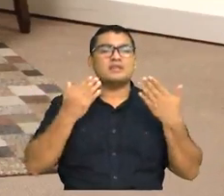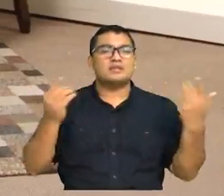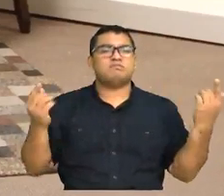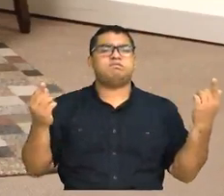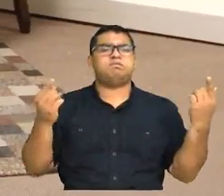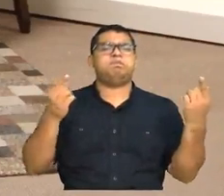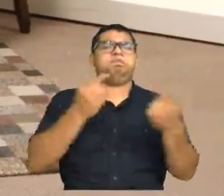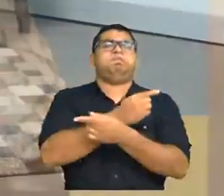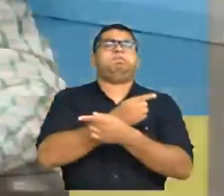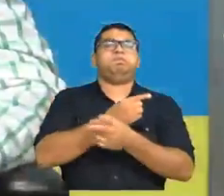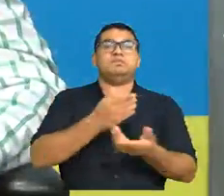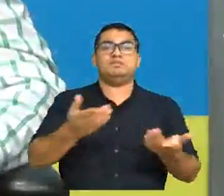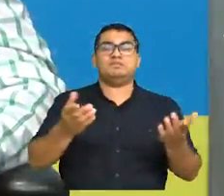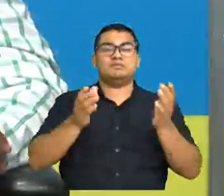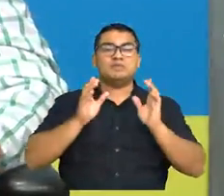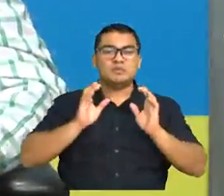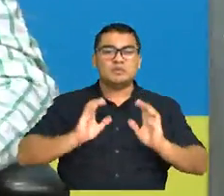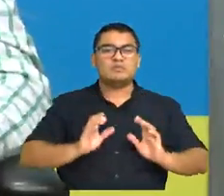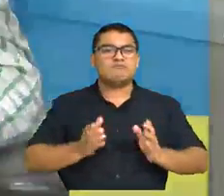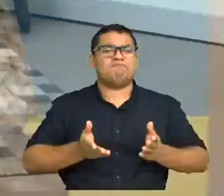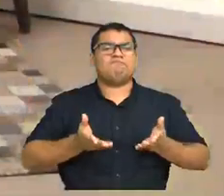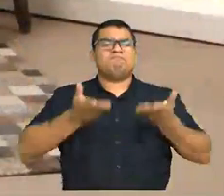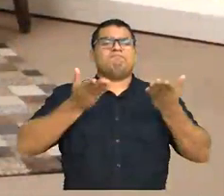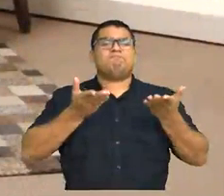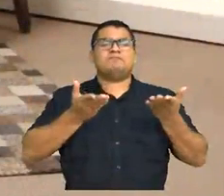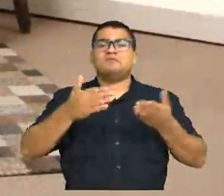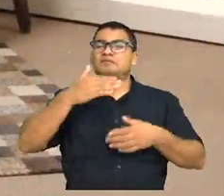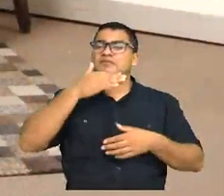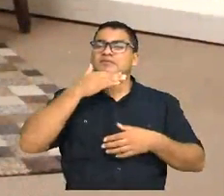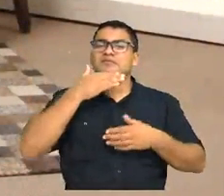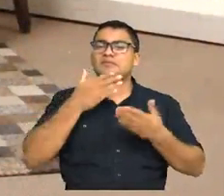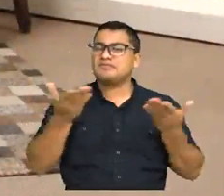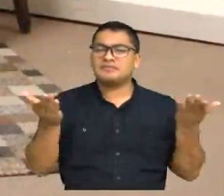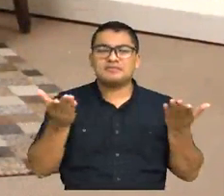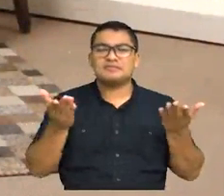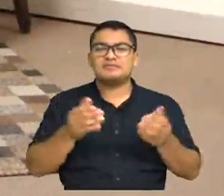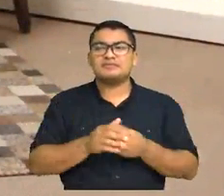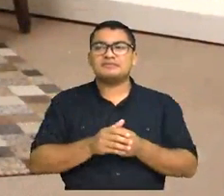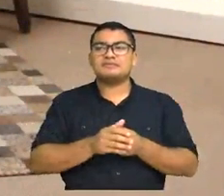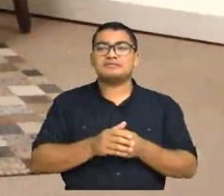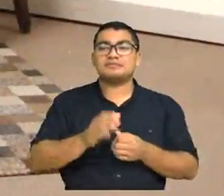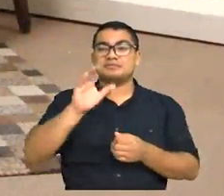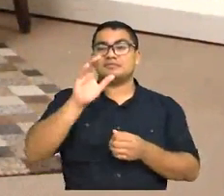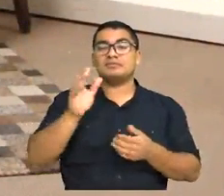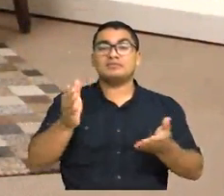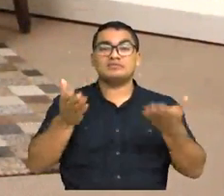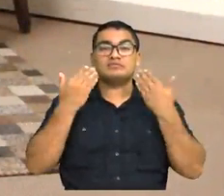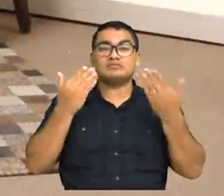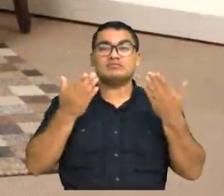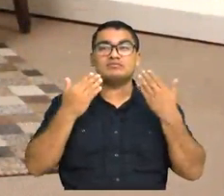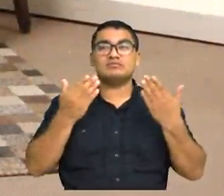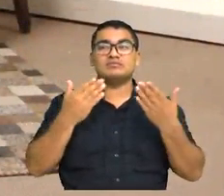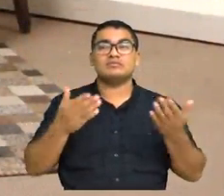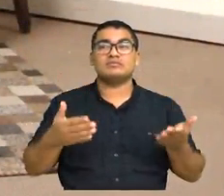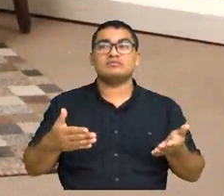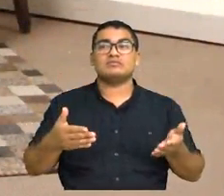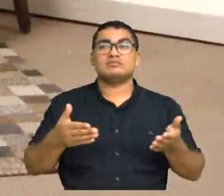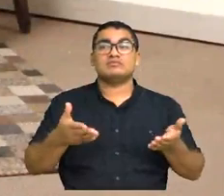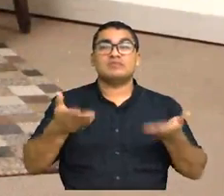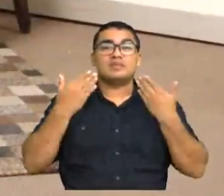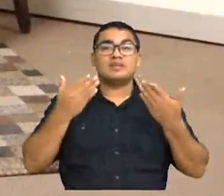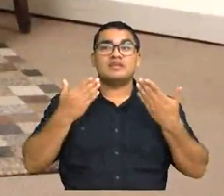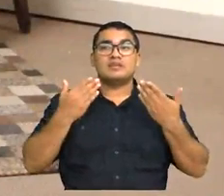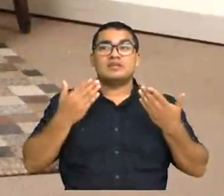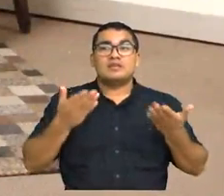qué es lo que lo produce, qué lo origina. Bueno, tenemos que el golpe de calor principalmente es el aumento de la